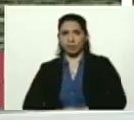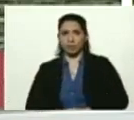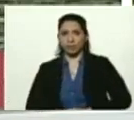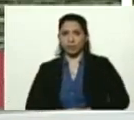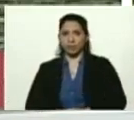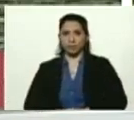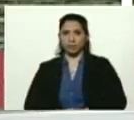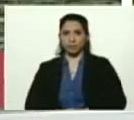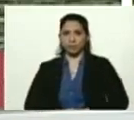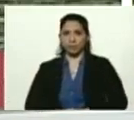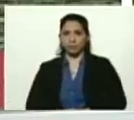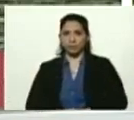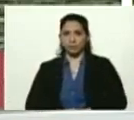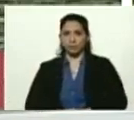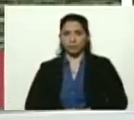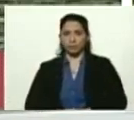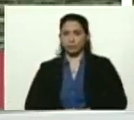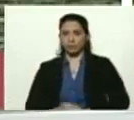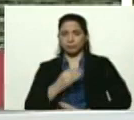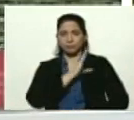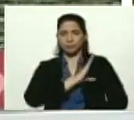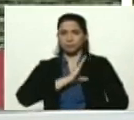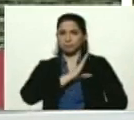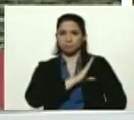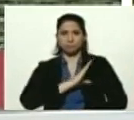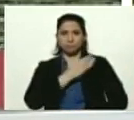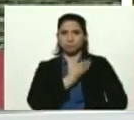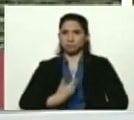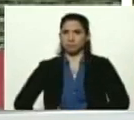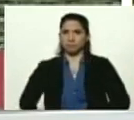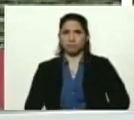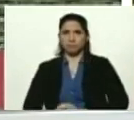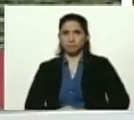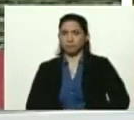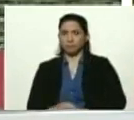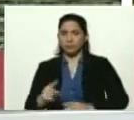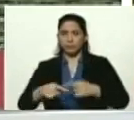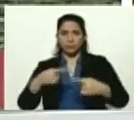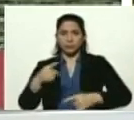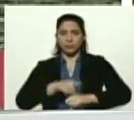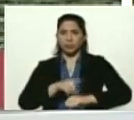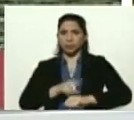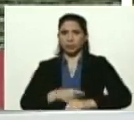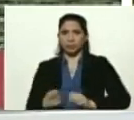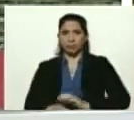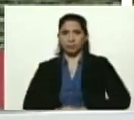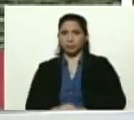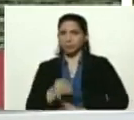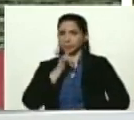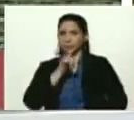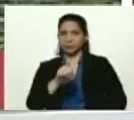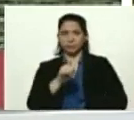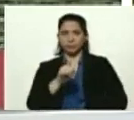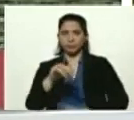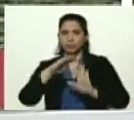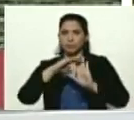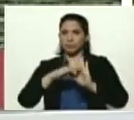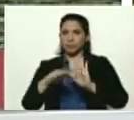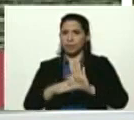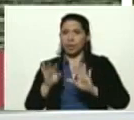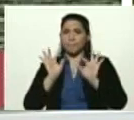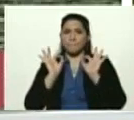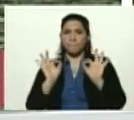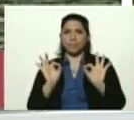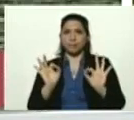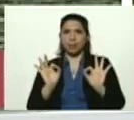estudiar durante la noche con la Comisión Presidencial estas medidas y en las próximas horas estaré anunciando medidas